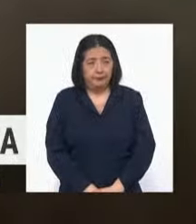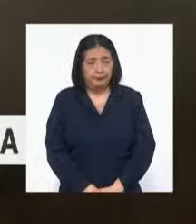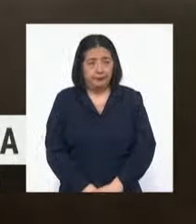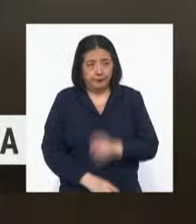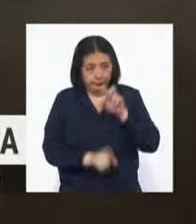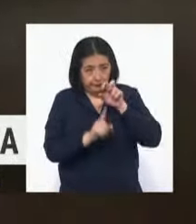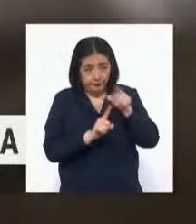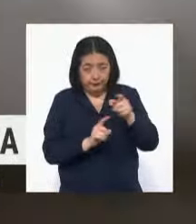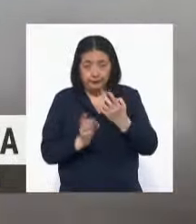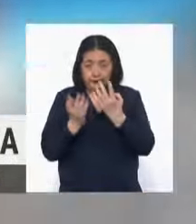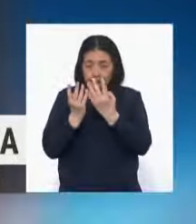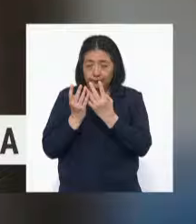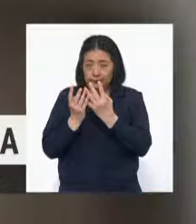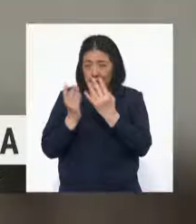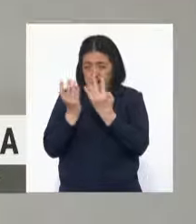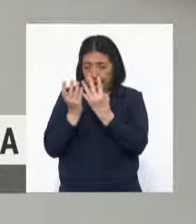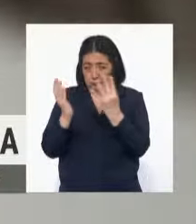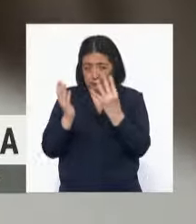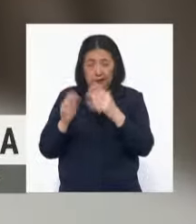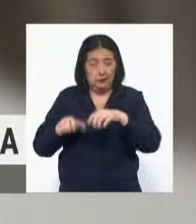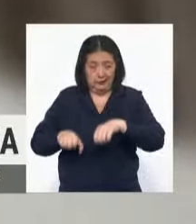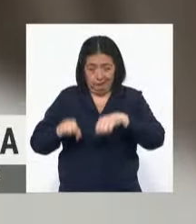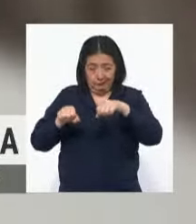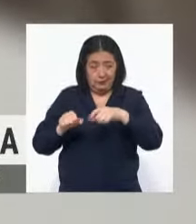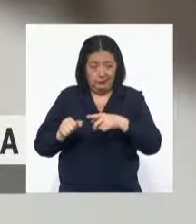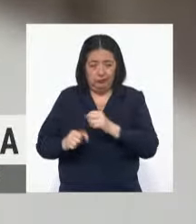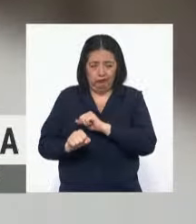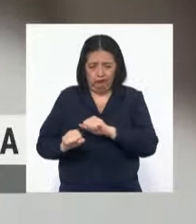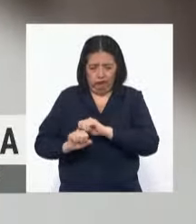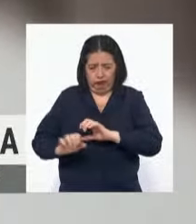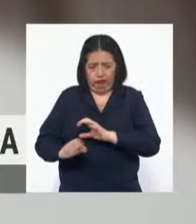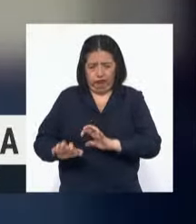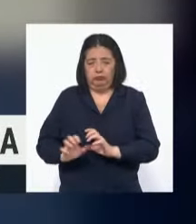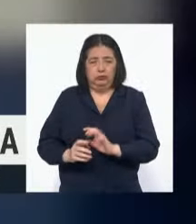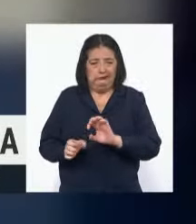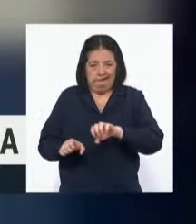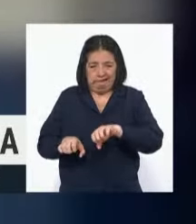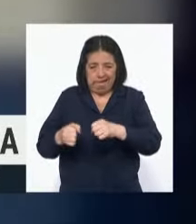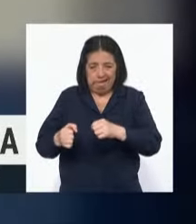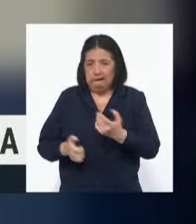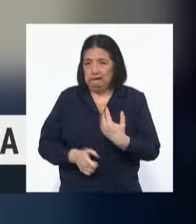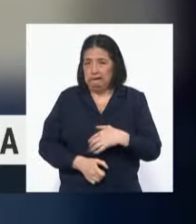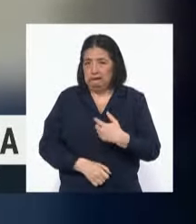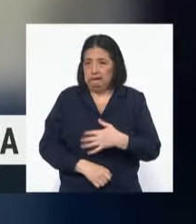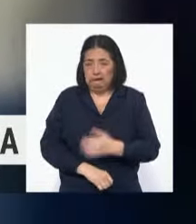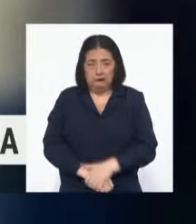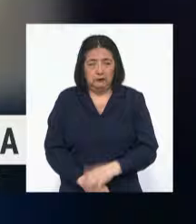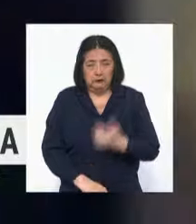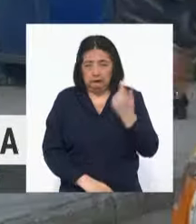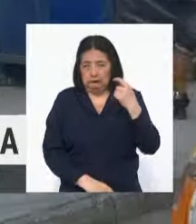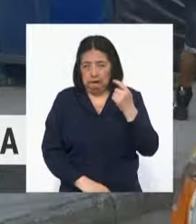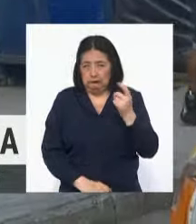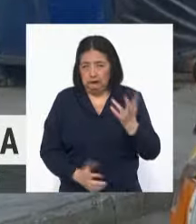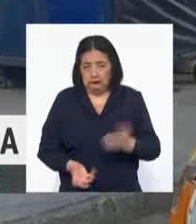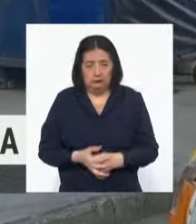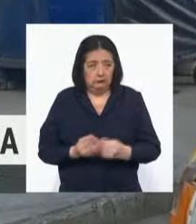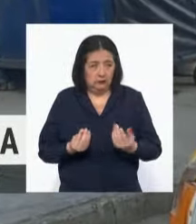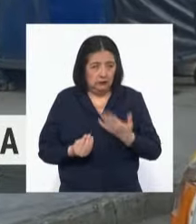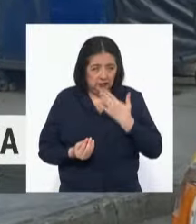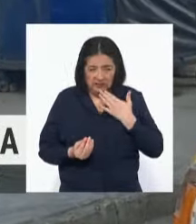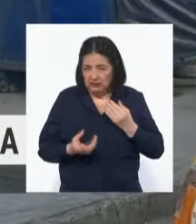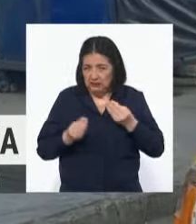Así quedó la reja y la puerta enrollable de la empresa de transportes Tunesa en Trujillo, tras la detonación de un explosivo que fue dejado por